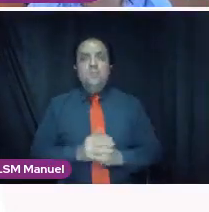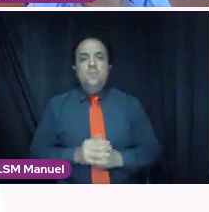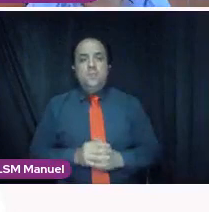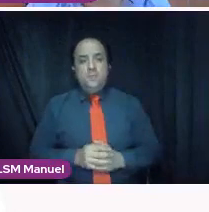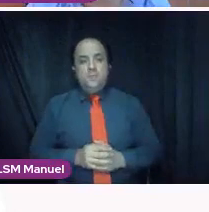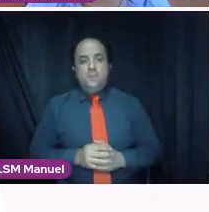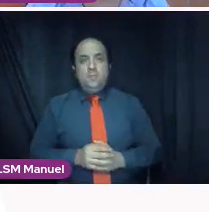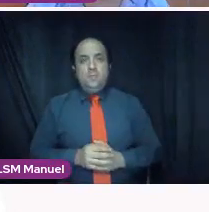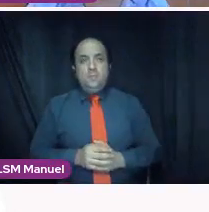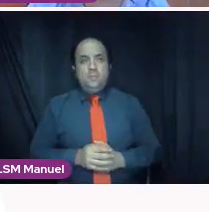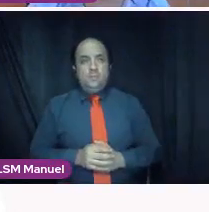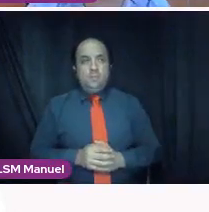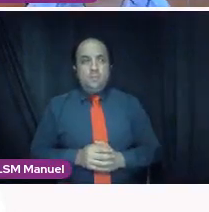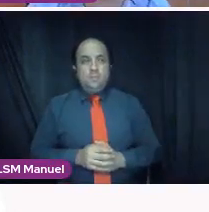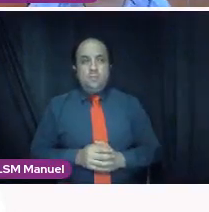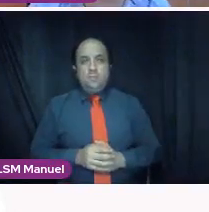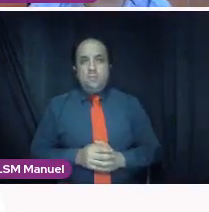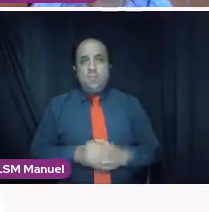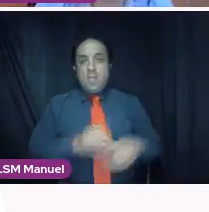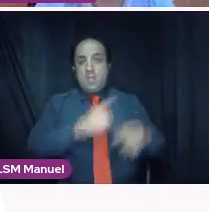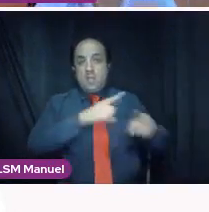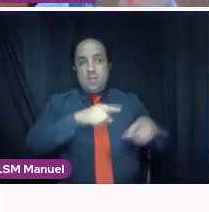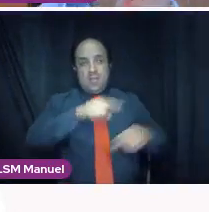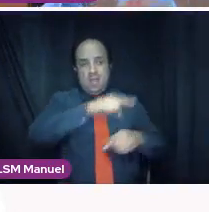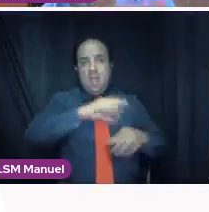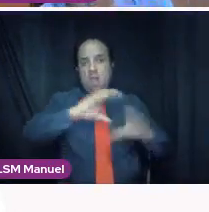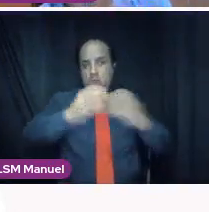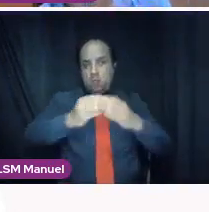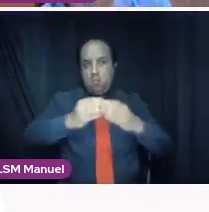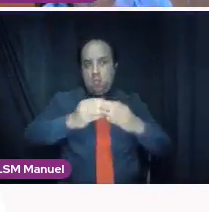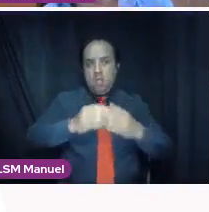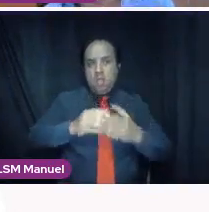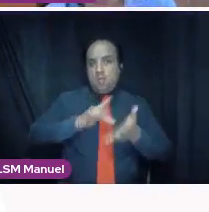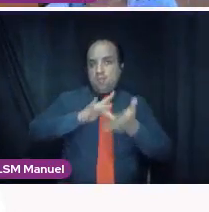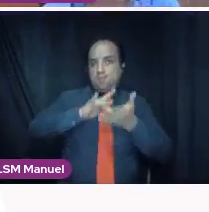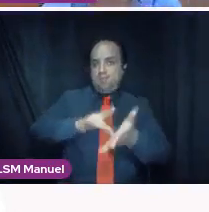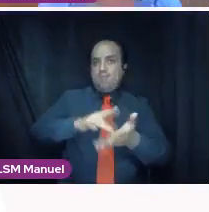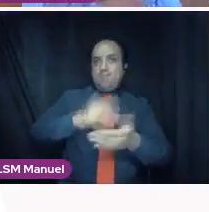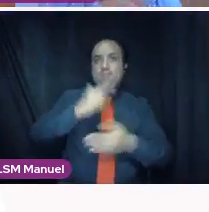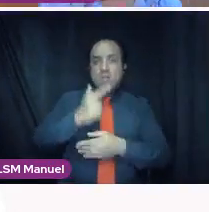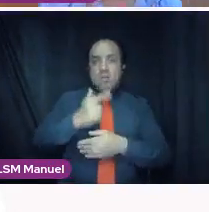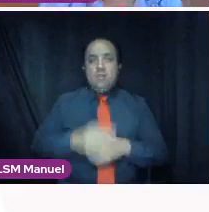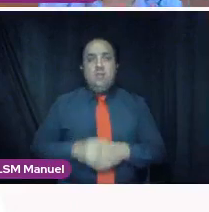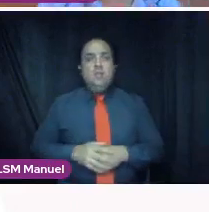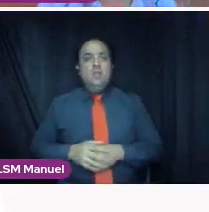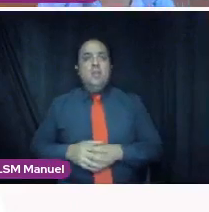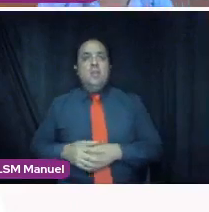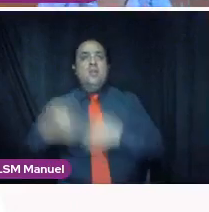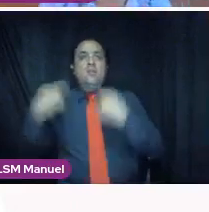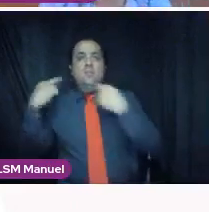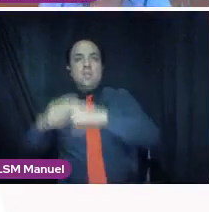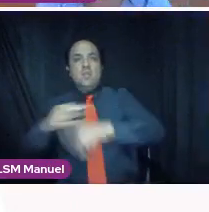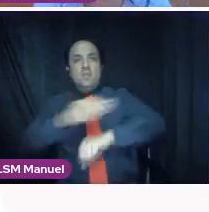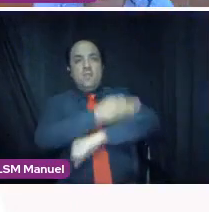con el bien de favorecer a la comunidad. Y en este vínculo docente-familia, siguiente por